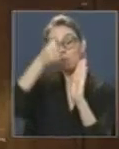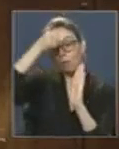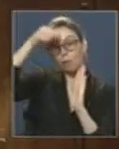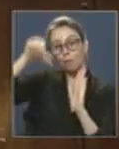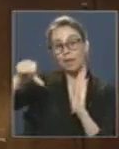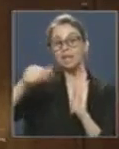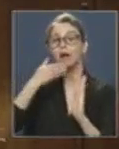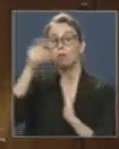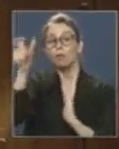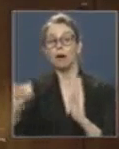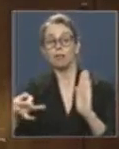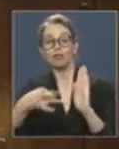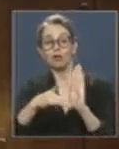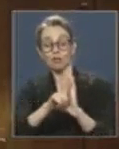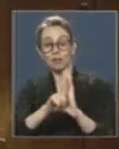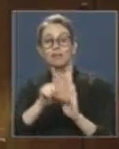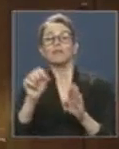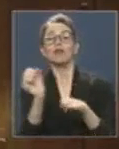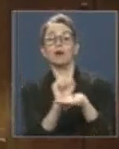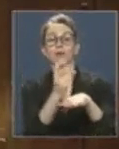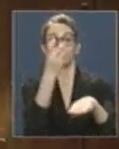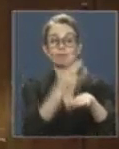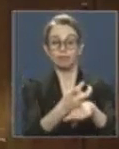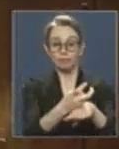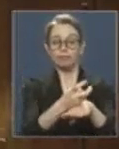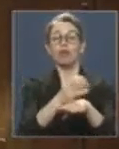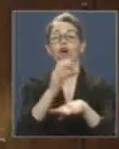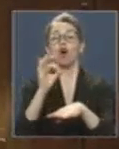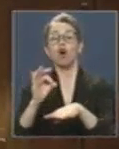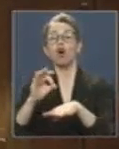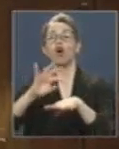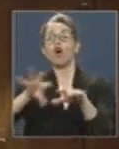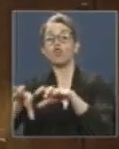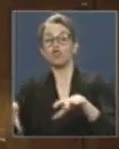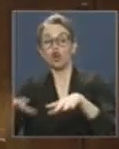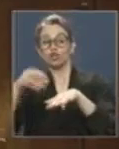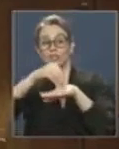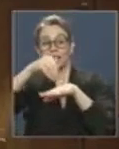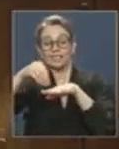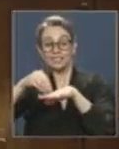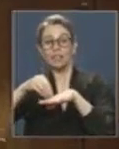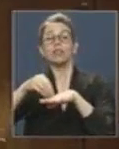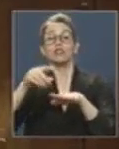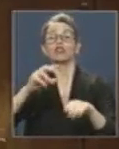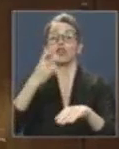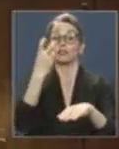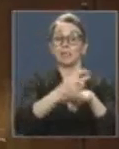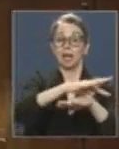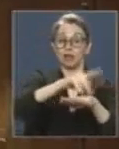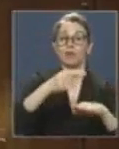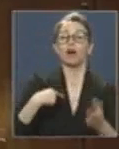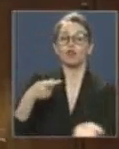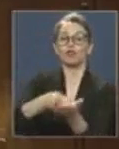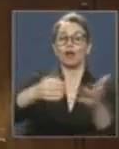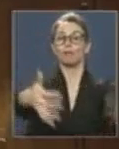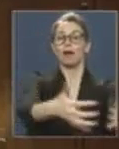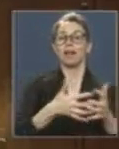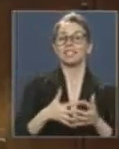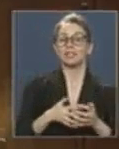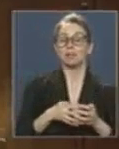de los delitos de robo y receptación de vehículos motorizados o de los bienes que se encuentren al interior de estos, y